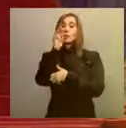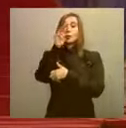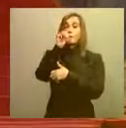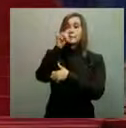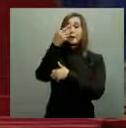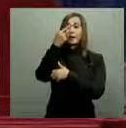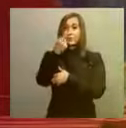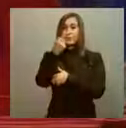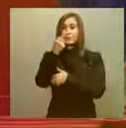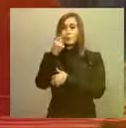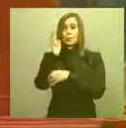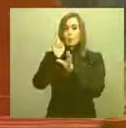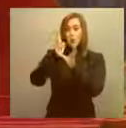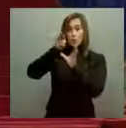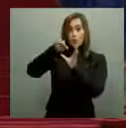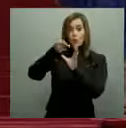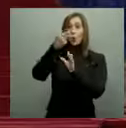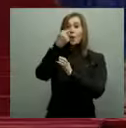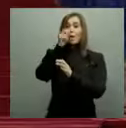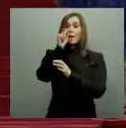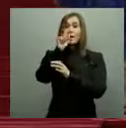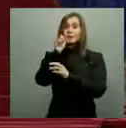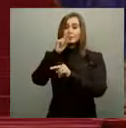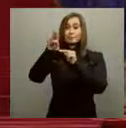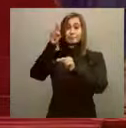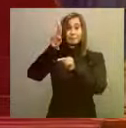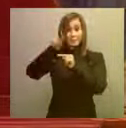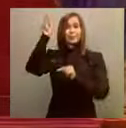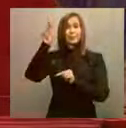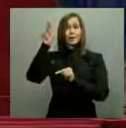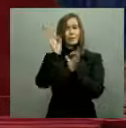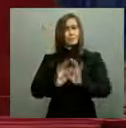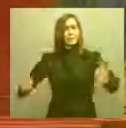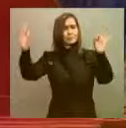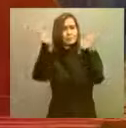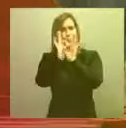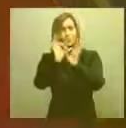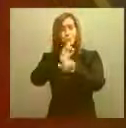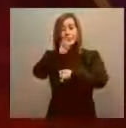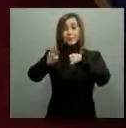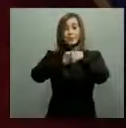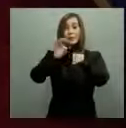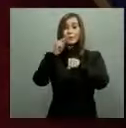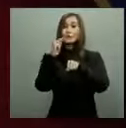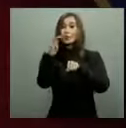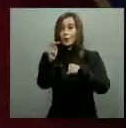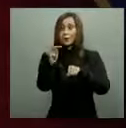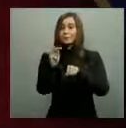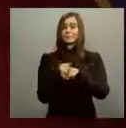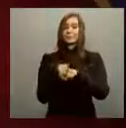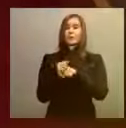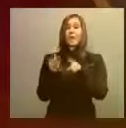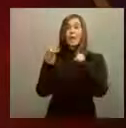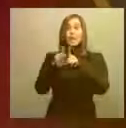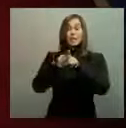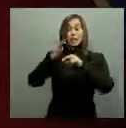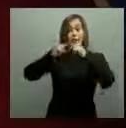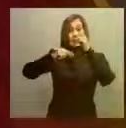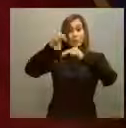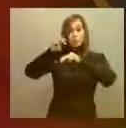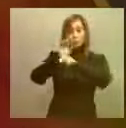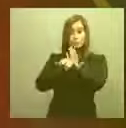natural, tan importante y necesario para la región norte. Pero también está en licitación la construcción de un astillero y un muelle